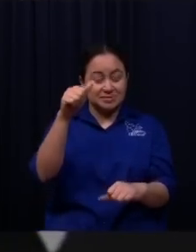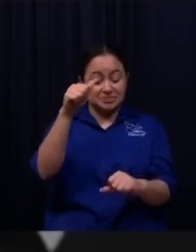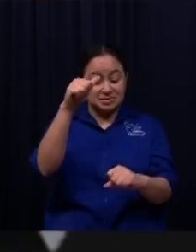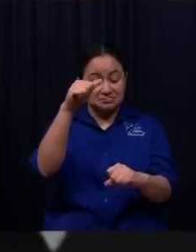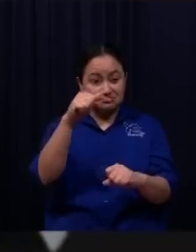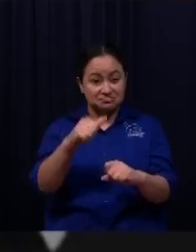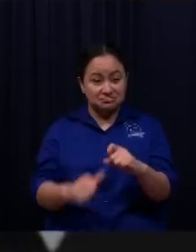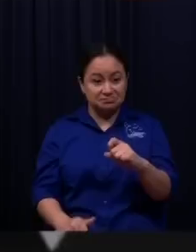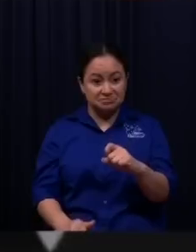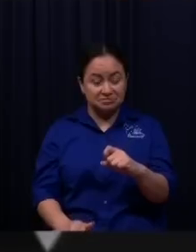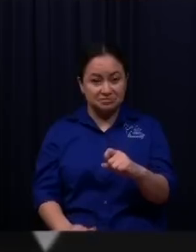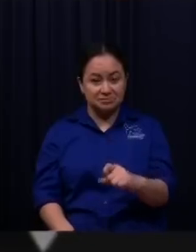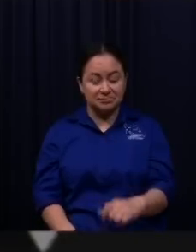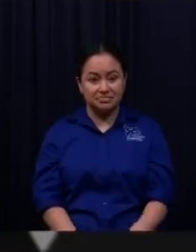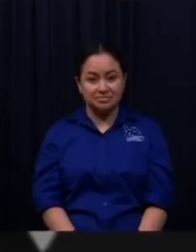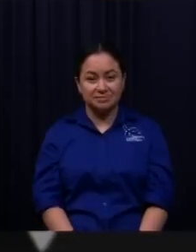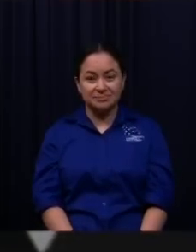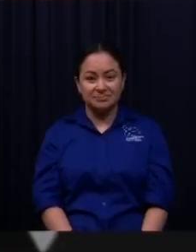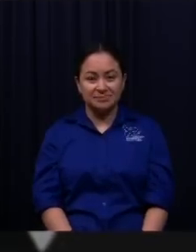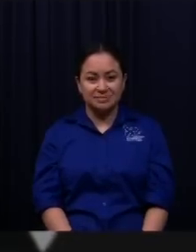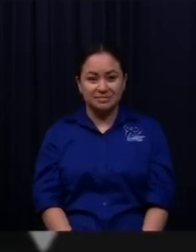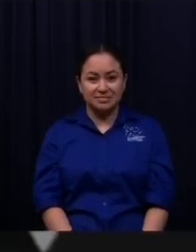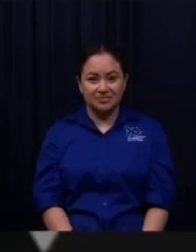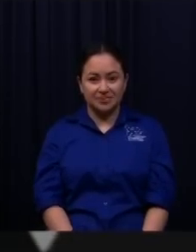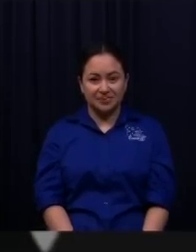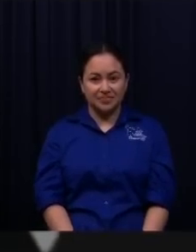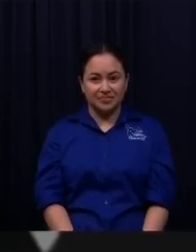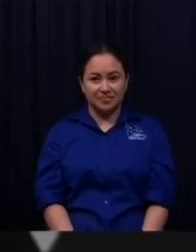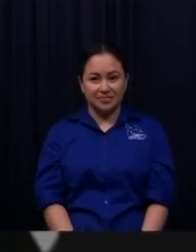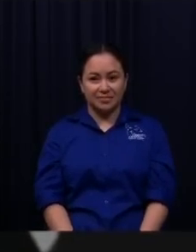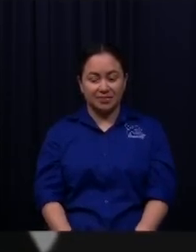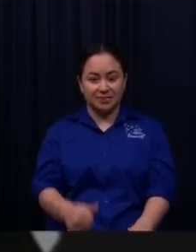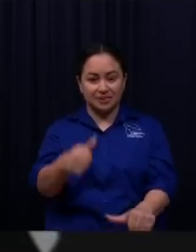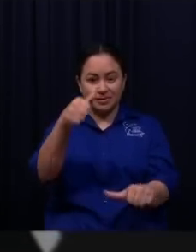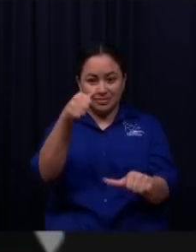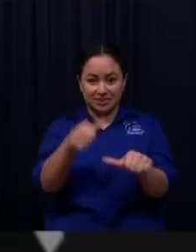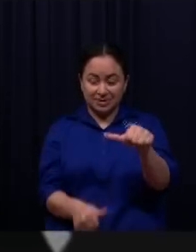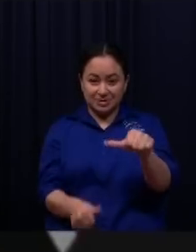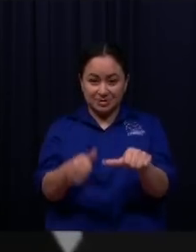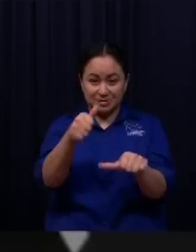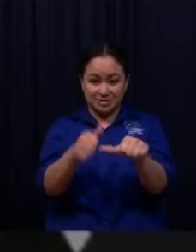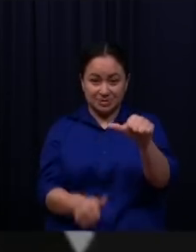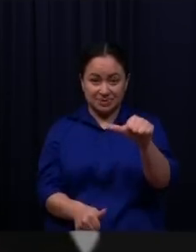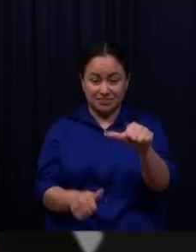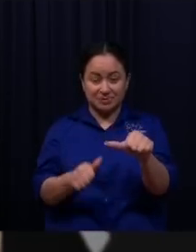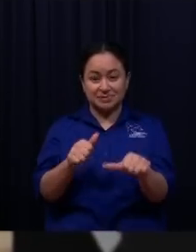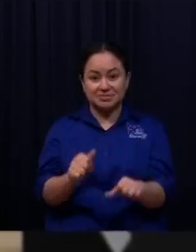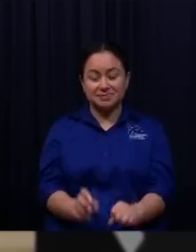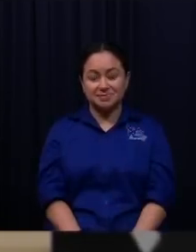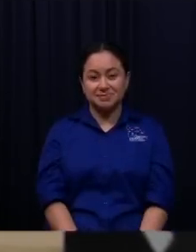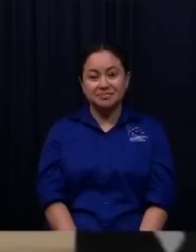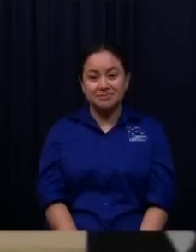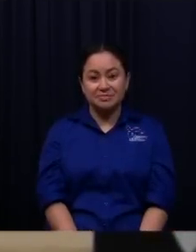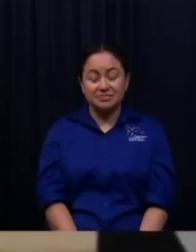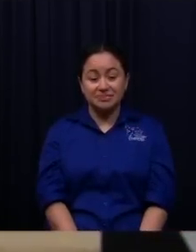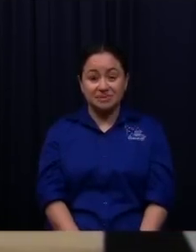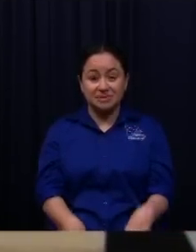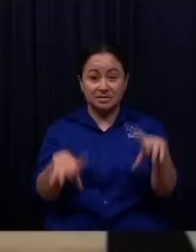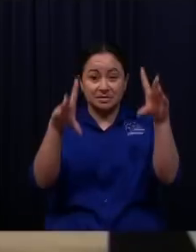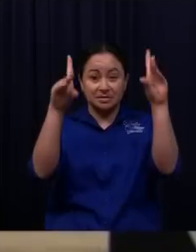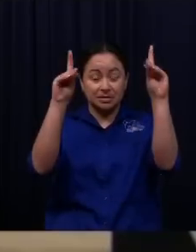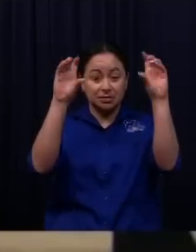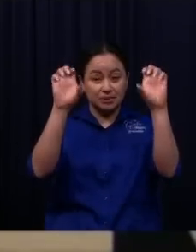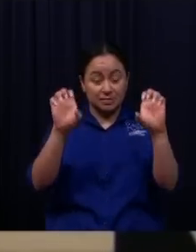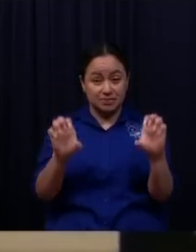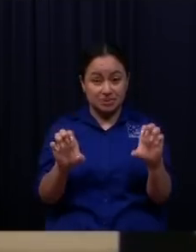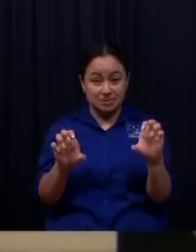o incircuncisión. Ambas corrientes traían educación religiosa, si me